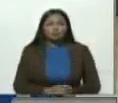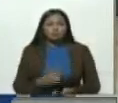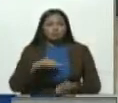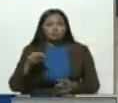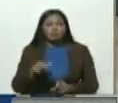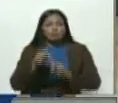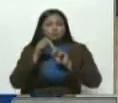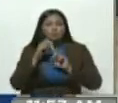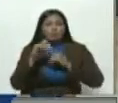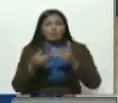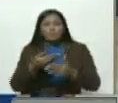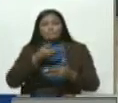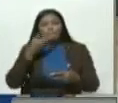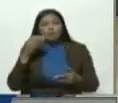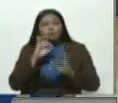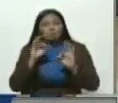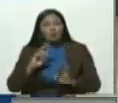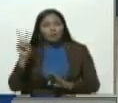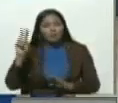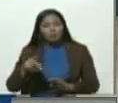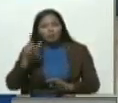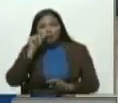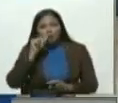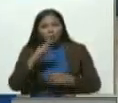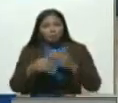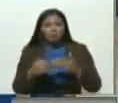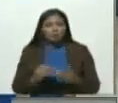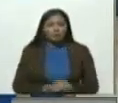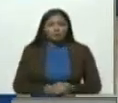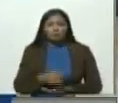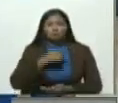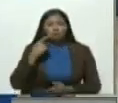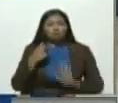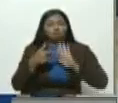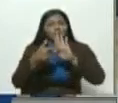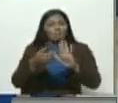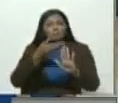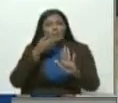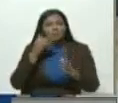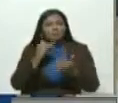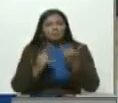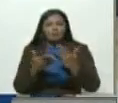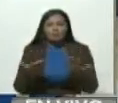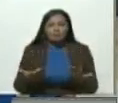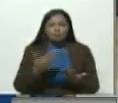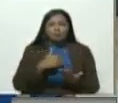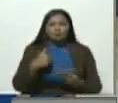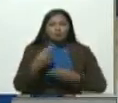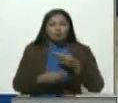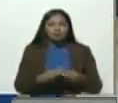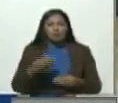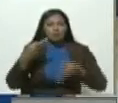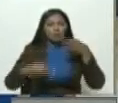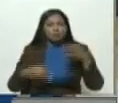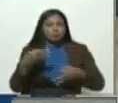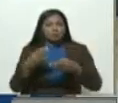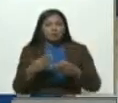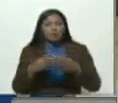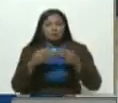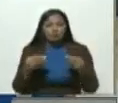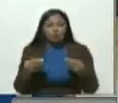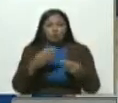seleccionar los mejores venezolanos y venezolanas para ser magistrados a fin de darle la justicia que tanto